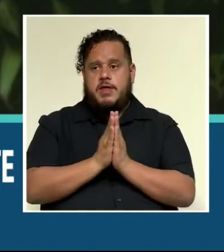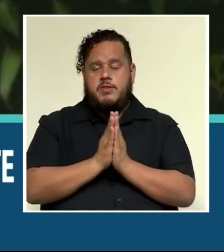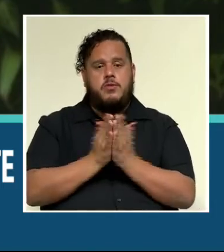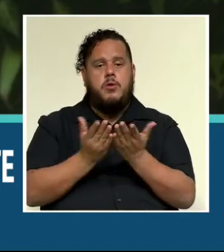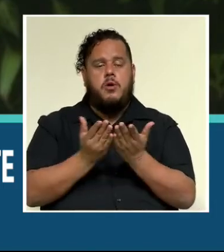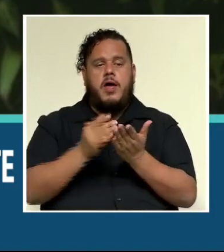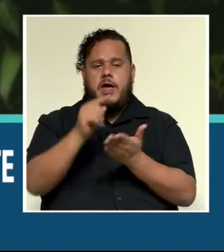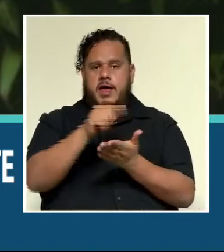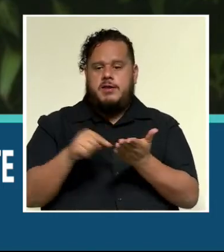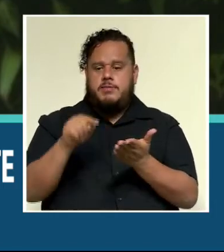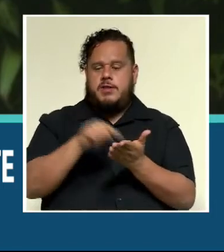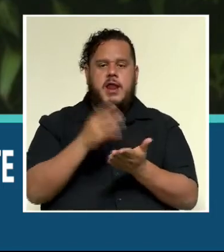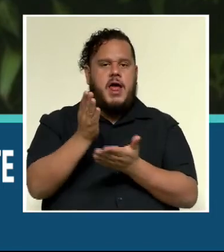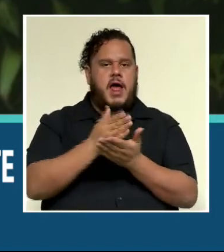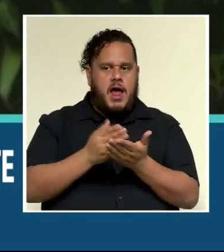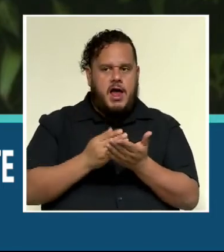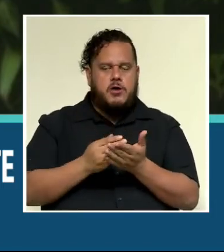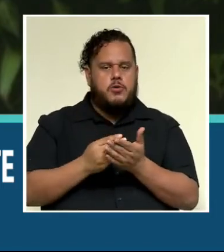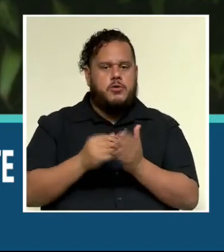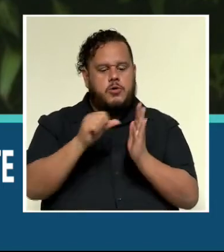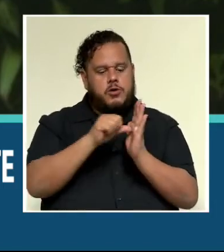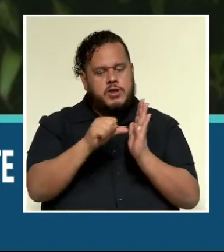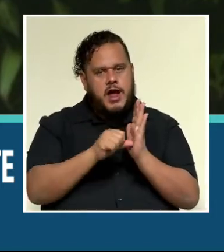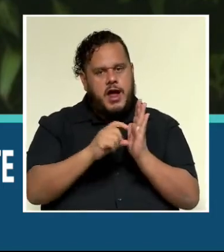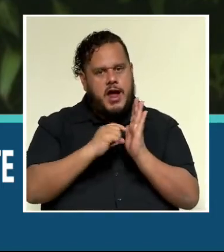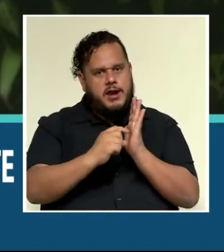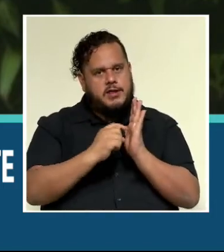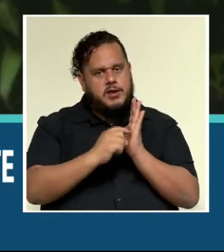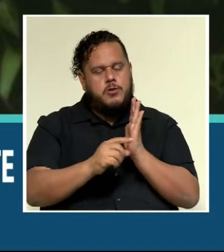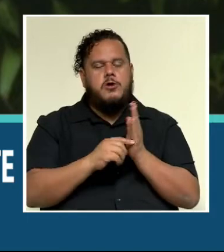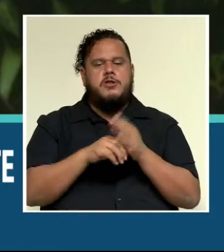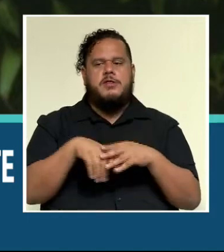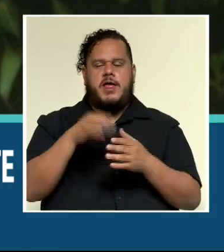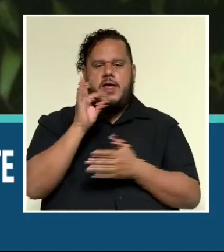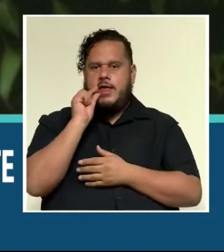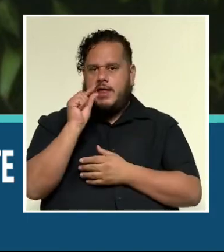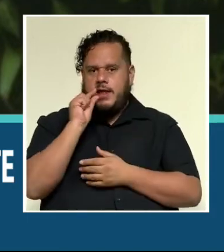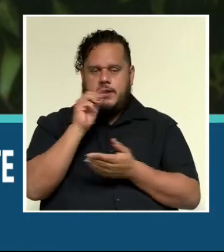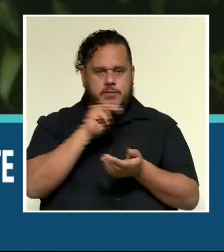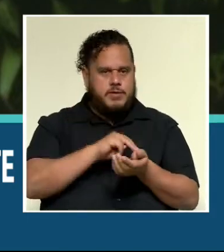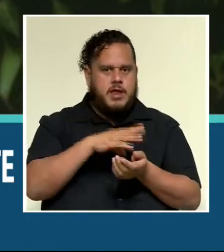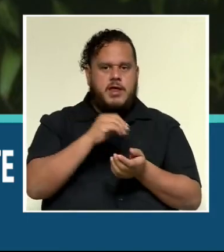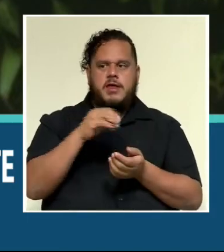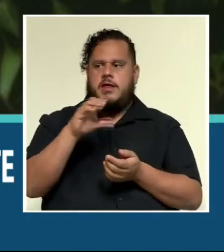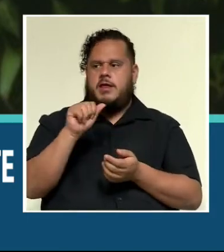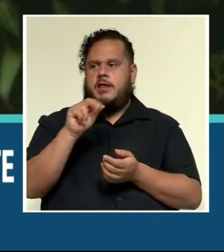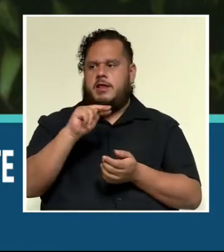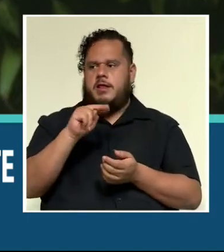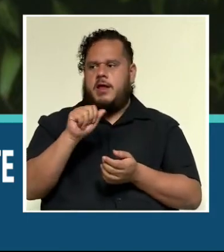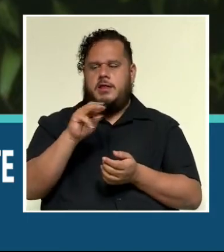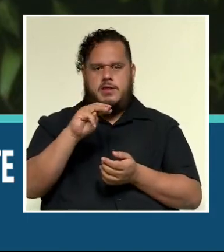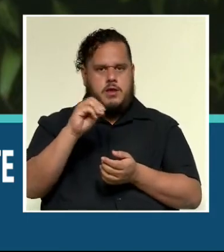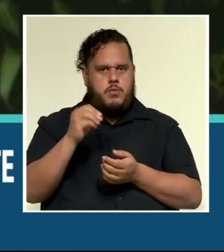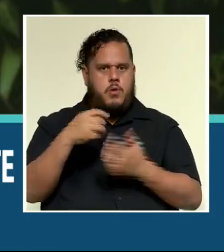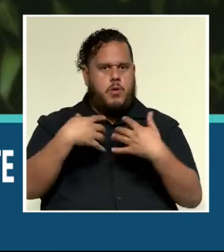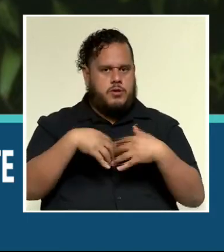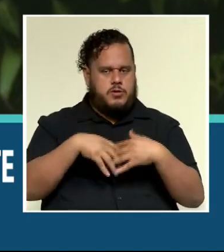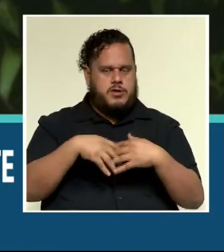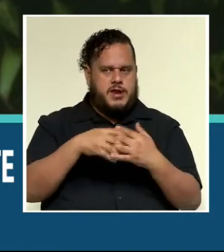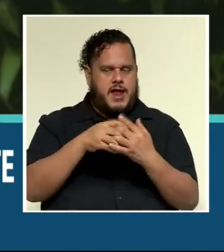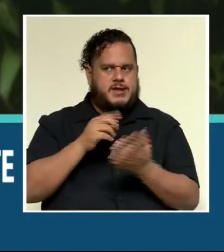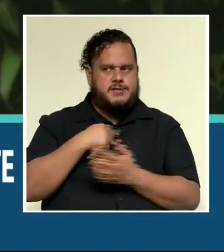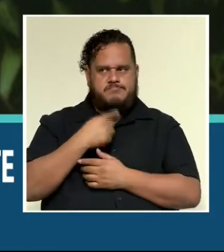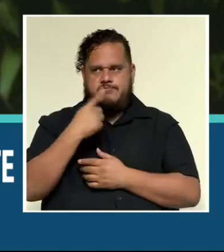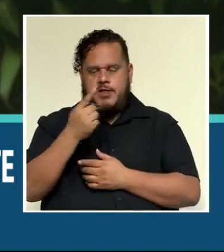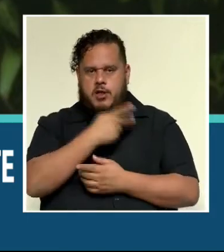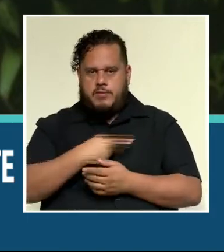ciertos artículos de esta ley del cannabis medicinal y el cáñamo industrial al presidente de la República. Pero vamos a ver la